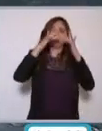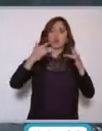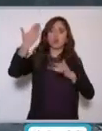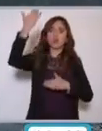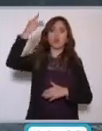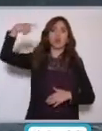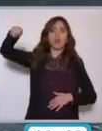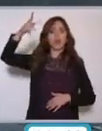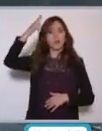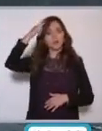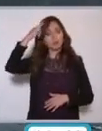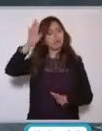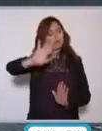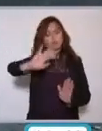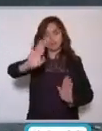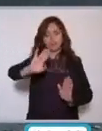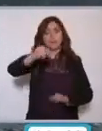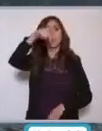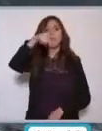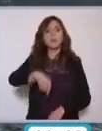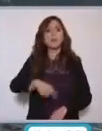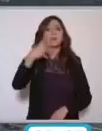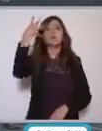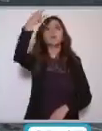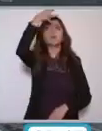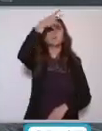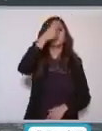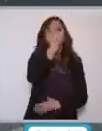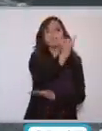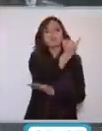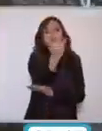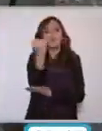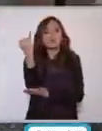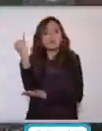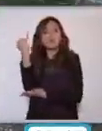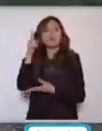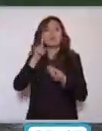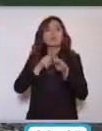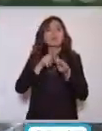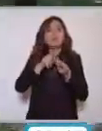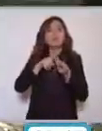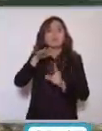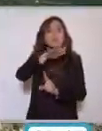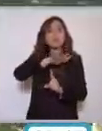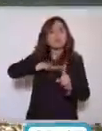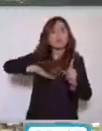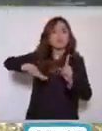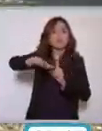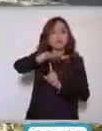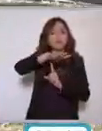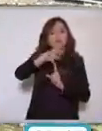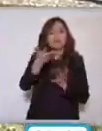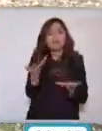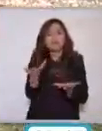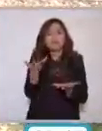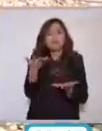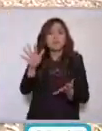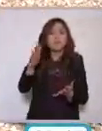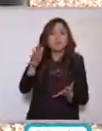don Porfirio Díaz, pero no, este es un bello jardín que se encuentra en una colonia que será